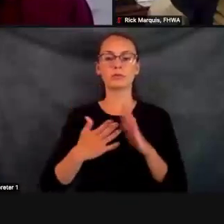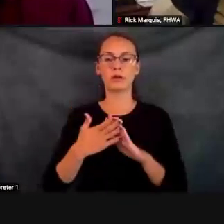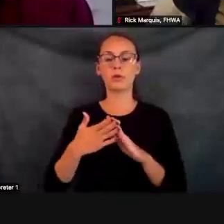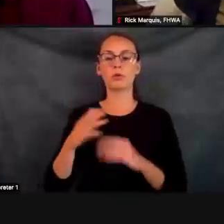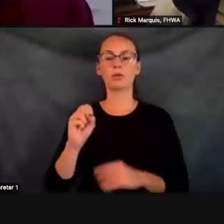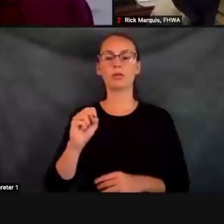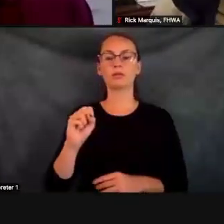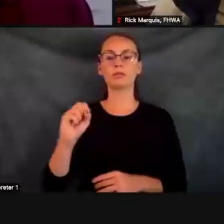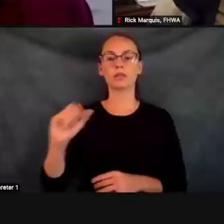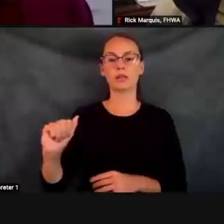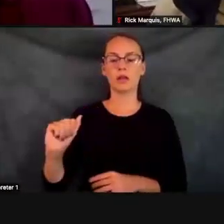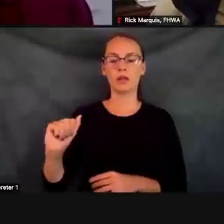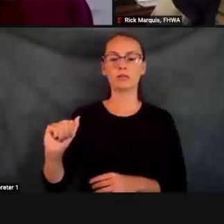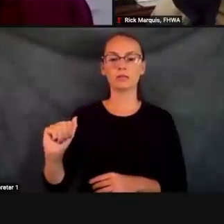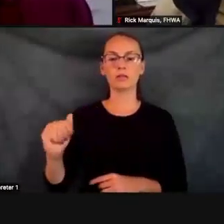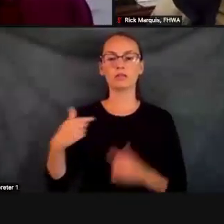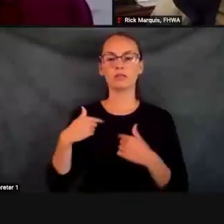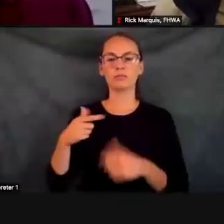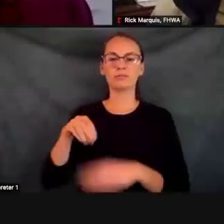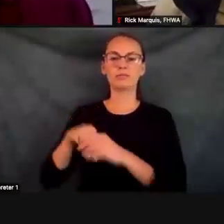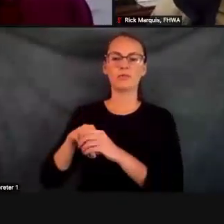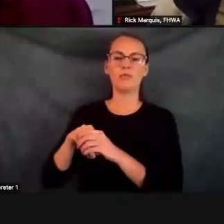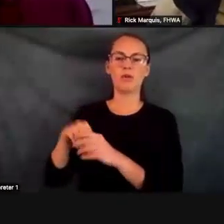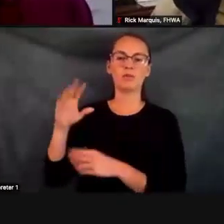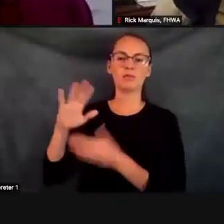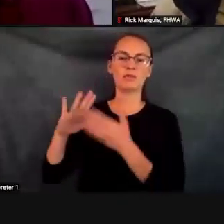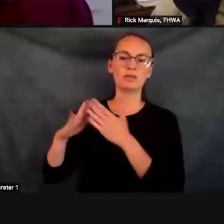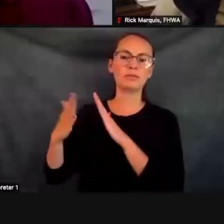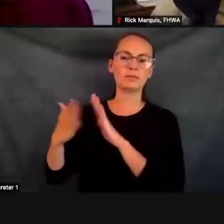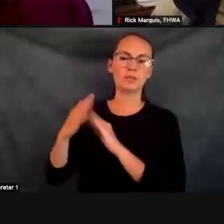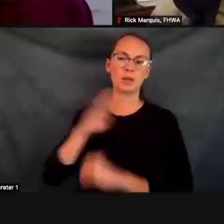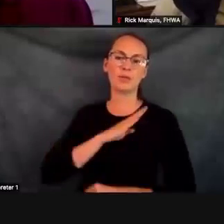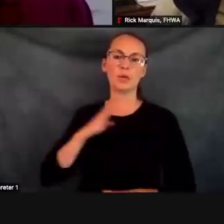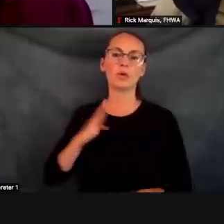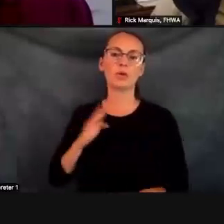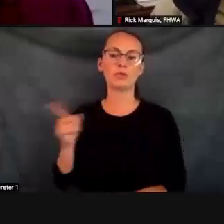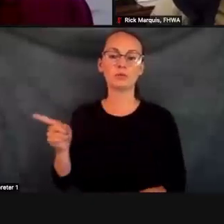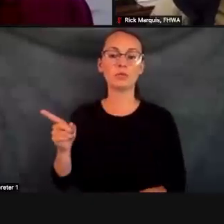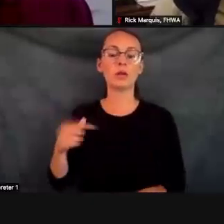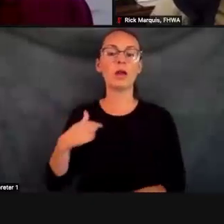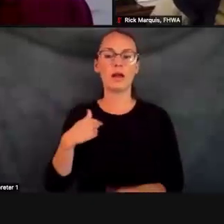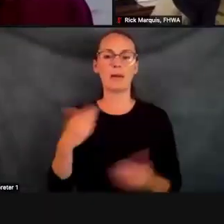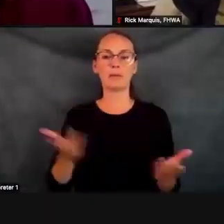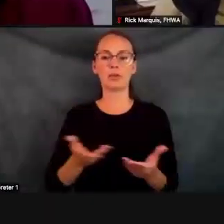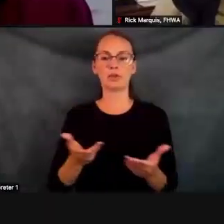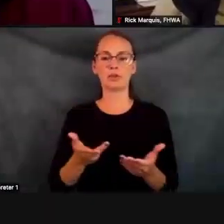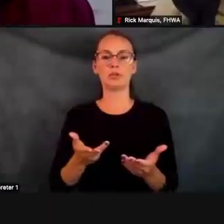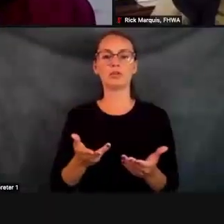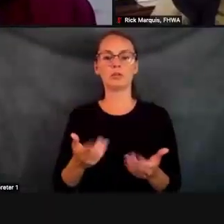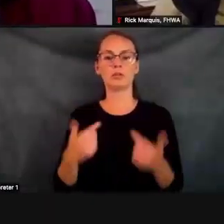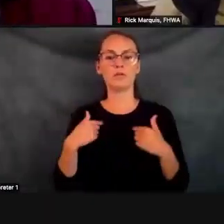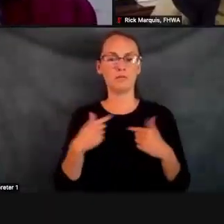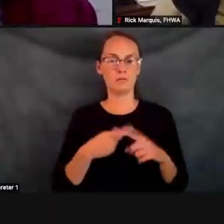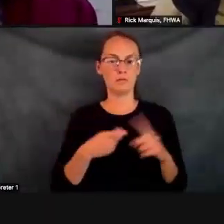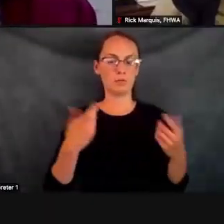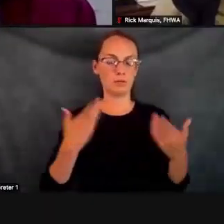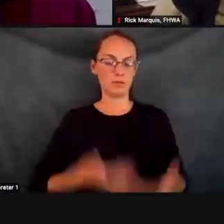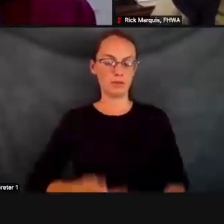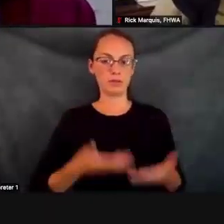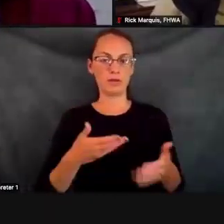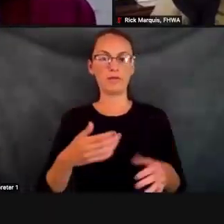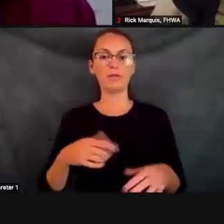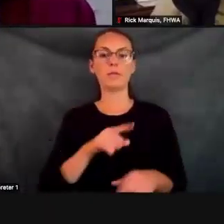de Skinny Atlas y tenemos algunas preocupaciones diferentes concernientes a este proyecto. Yo hablo de